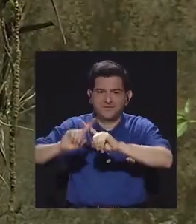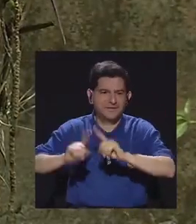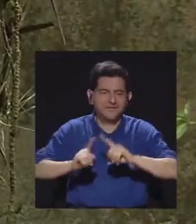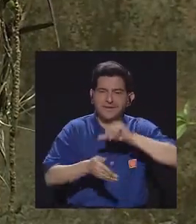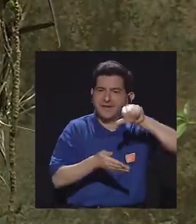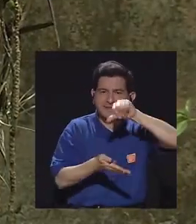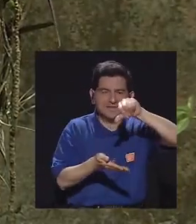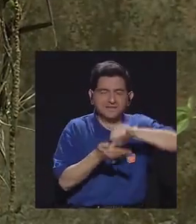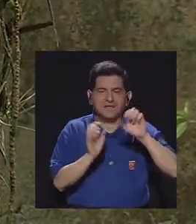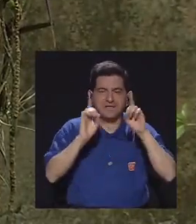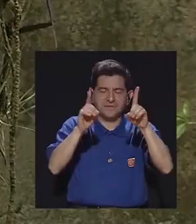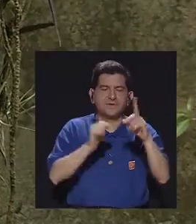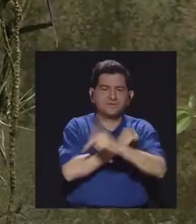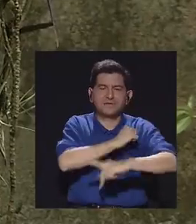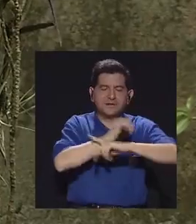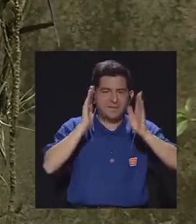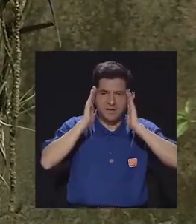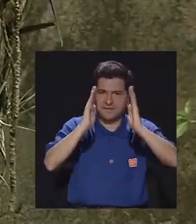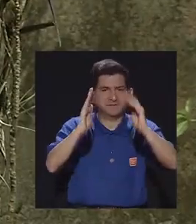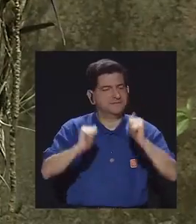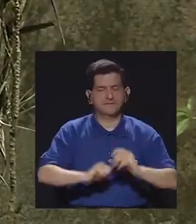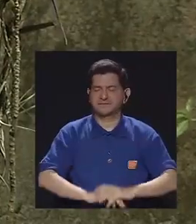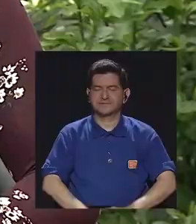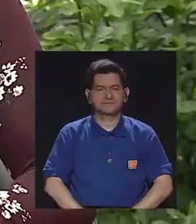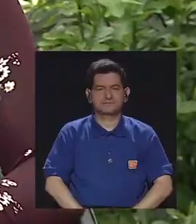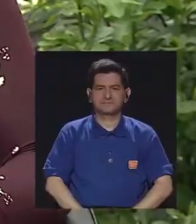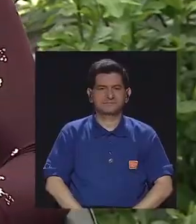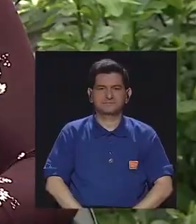todos los centros educativos del país.